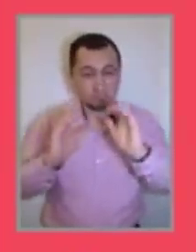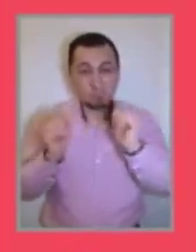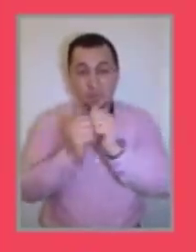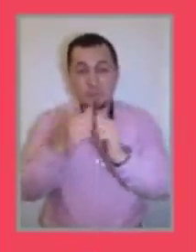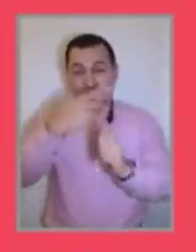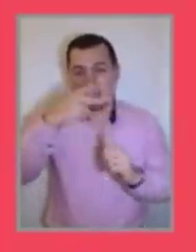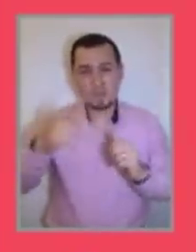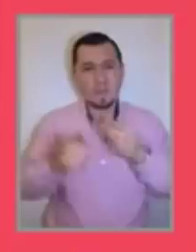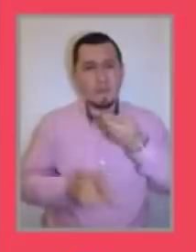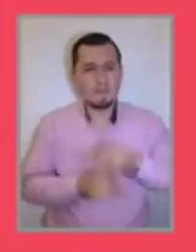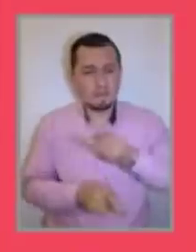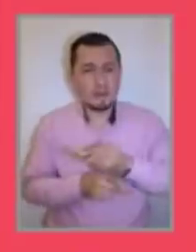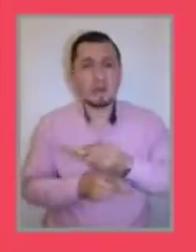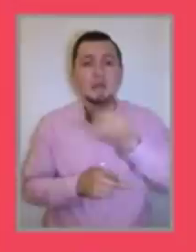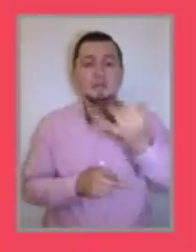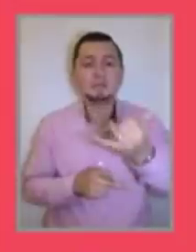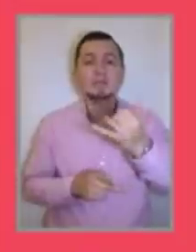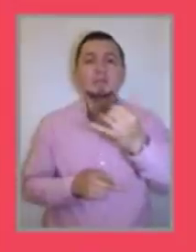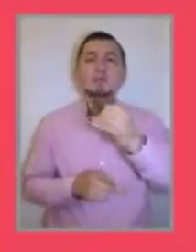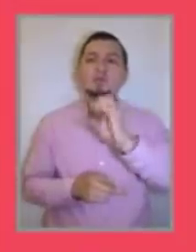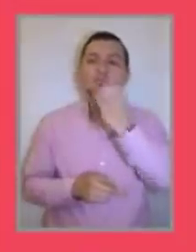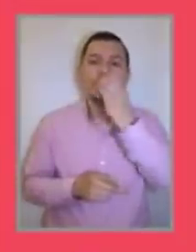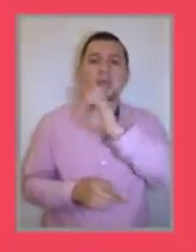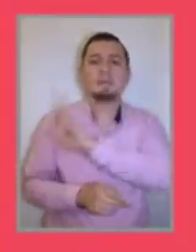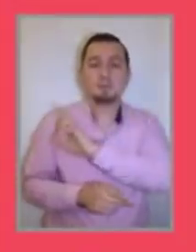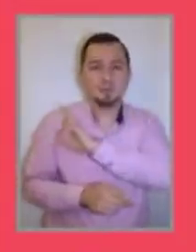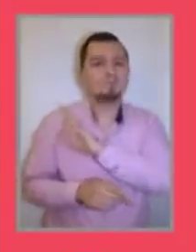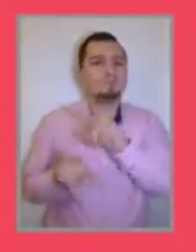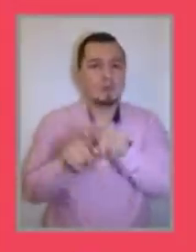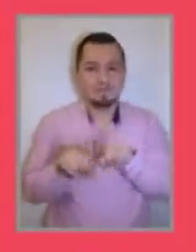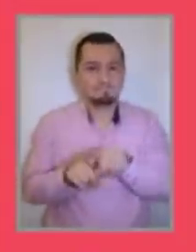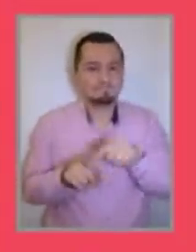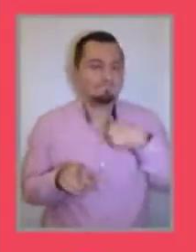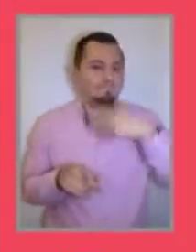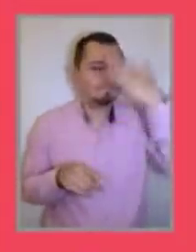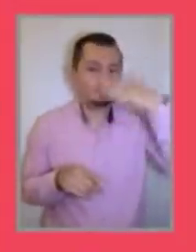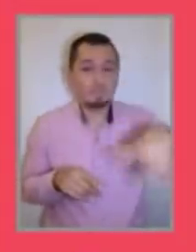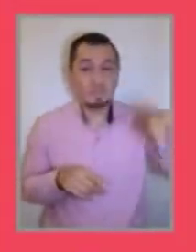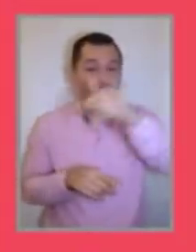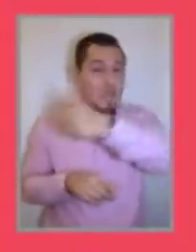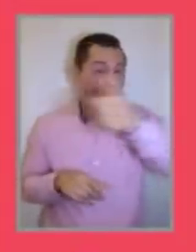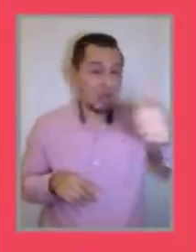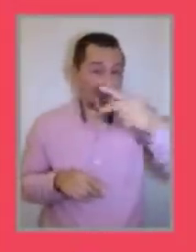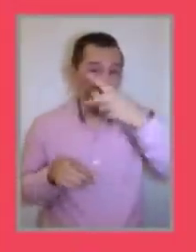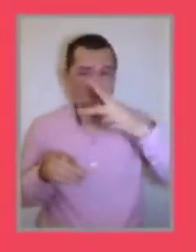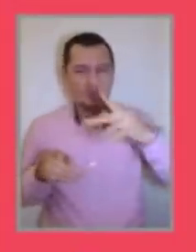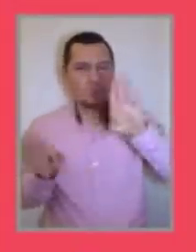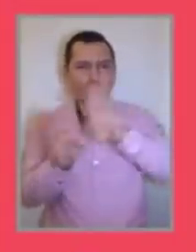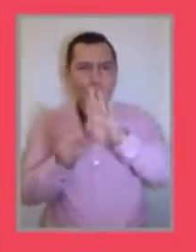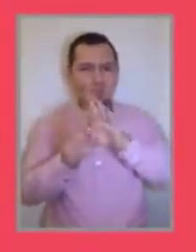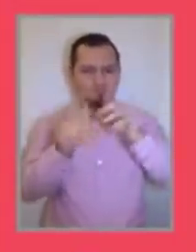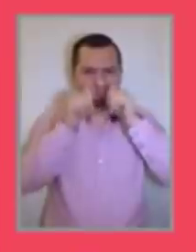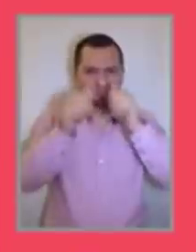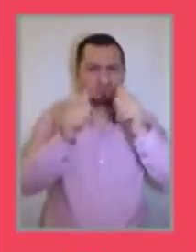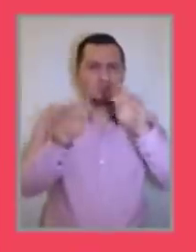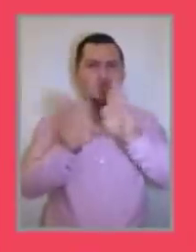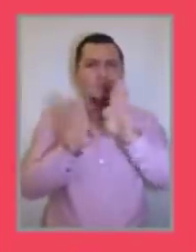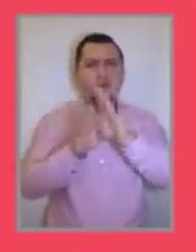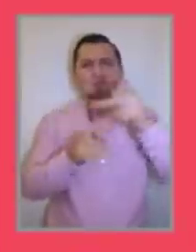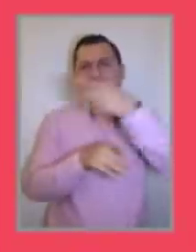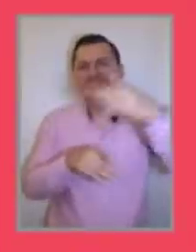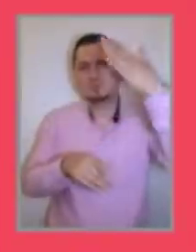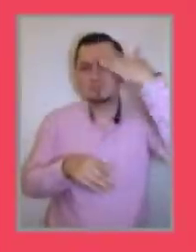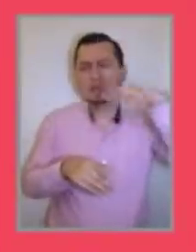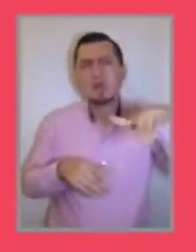las preparatorias privadas, que es uno de los esfuerzos que estamos haciendo. Es decir, aunque cada quien tiene su margen de maniobra en función de